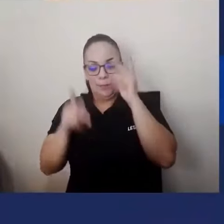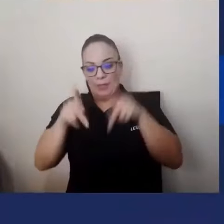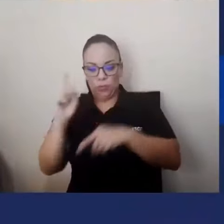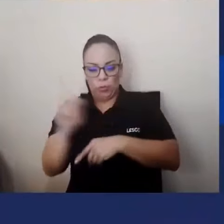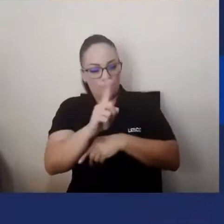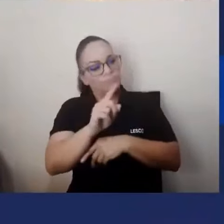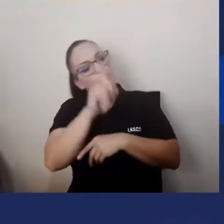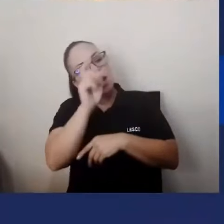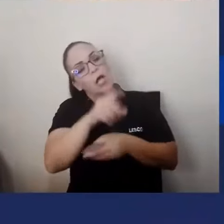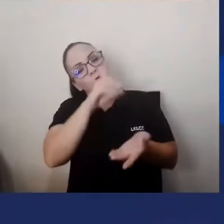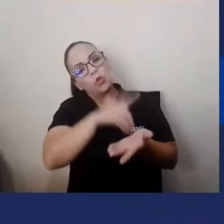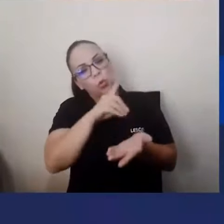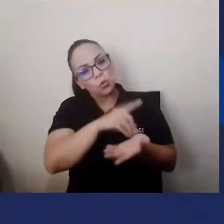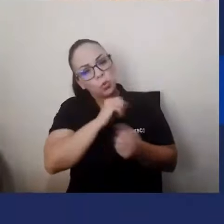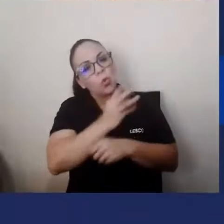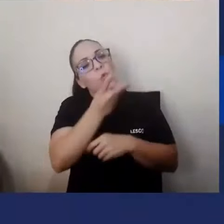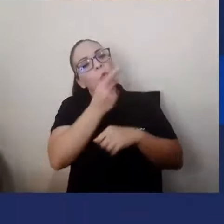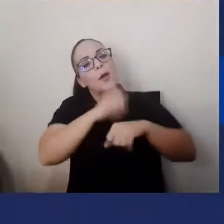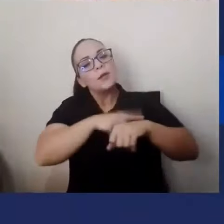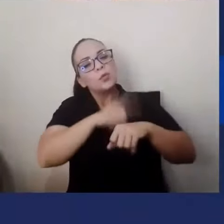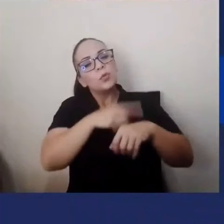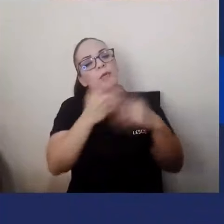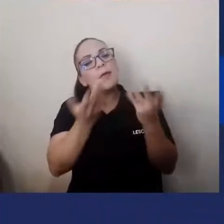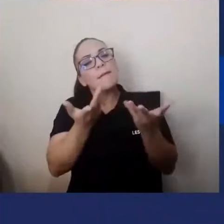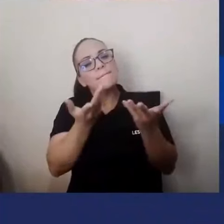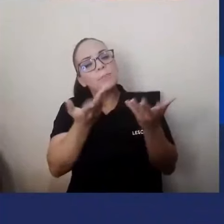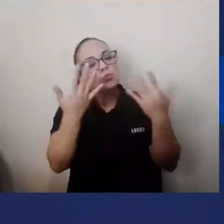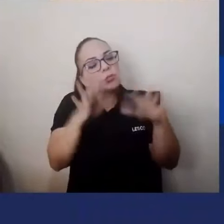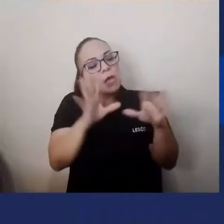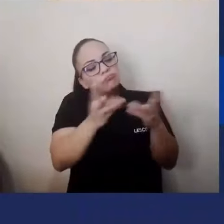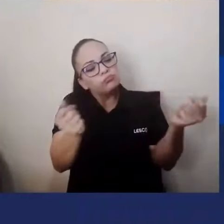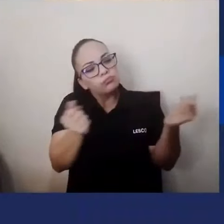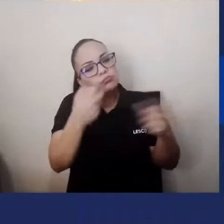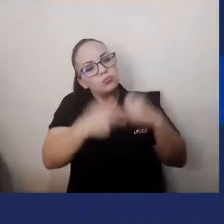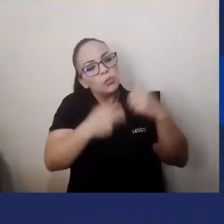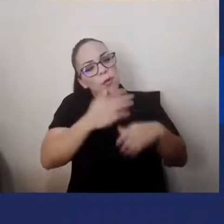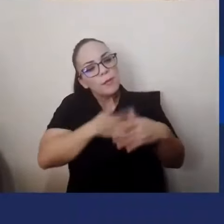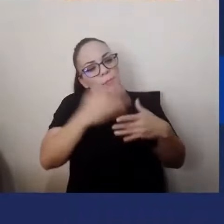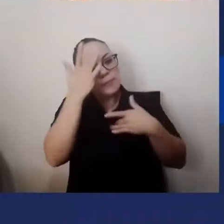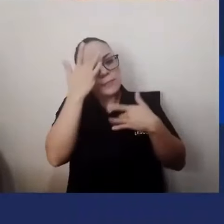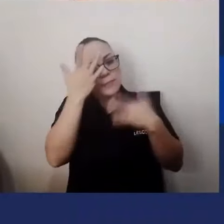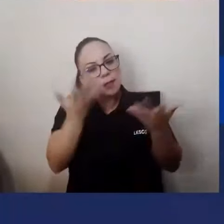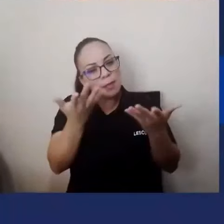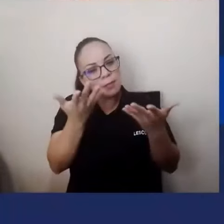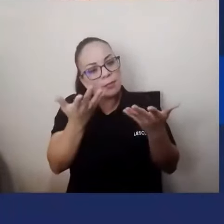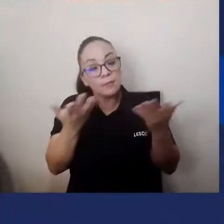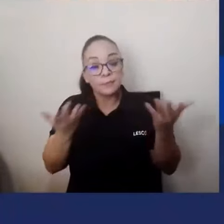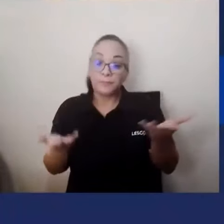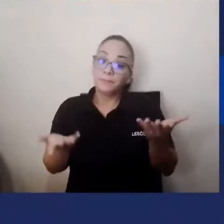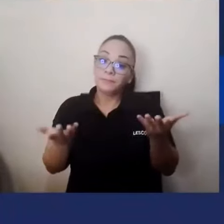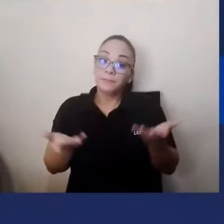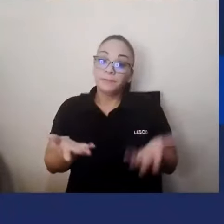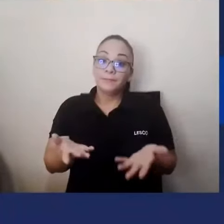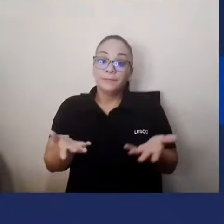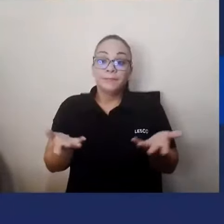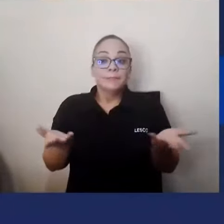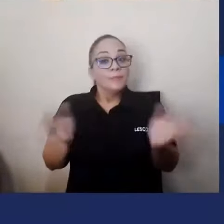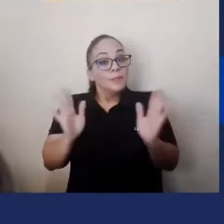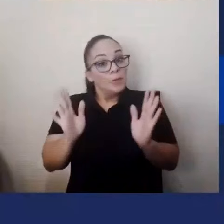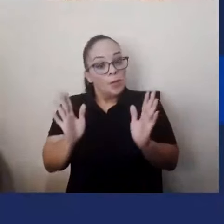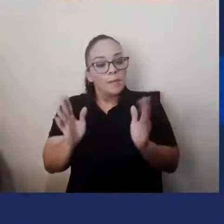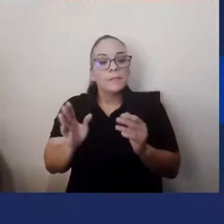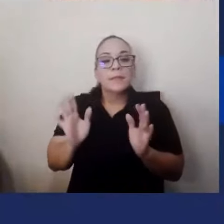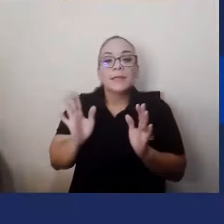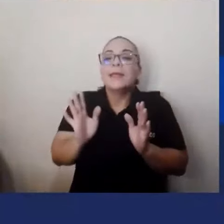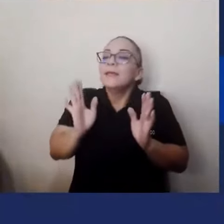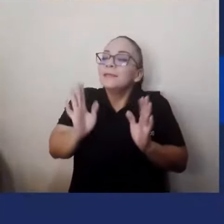¿en cuánto tiempo estará corregido mi problema? Ante eso tenemos que responder, depende